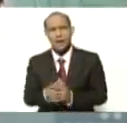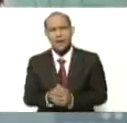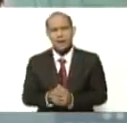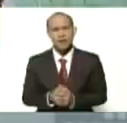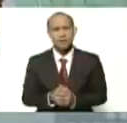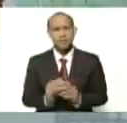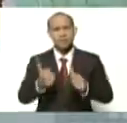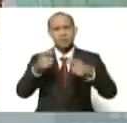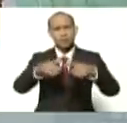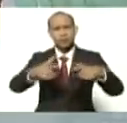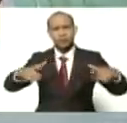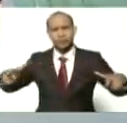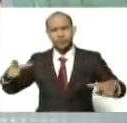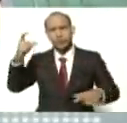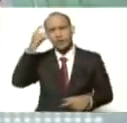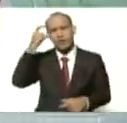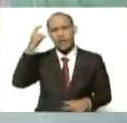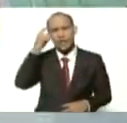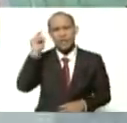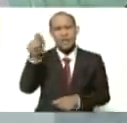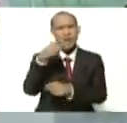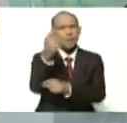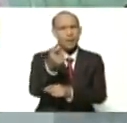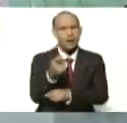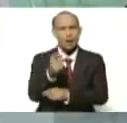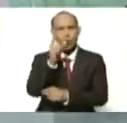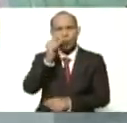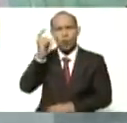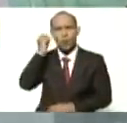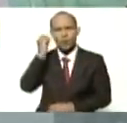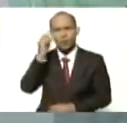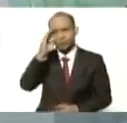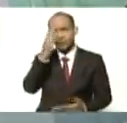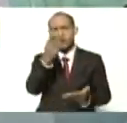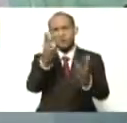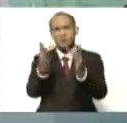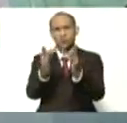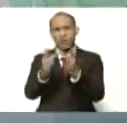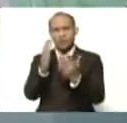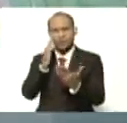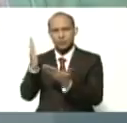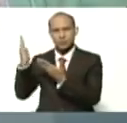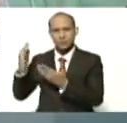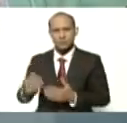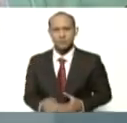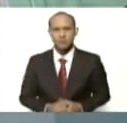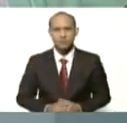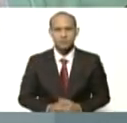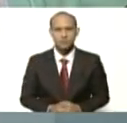al despliegue nacional del día del pescador en la pescadora adelante la haya